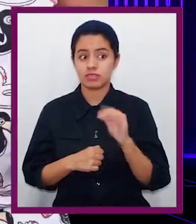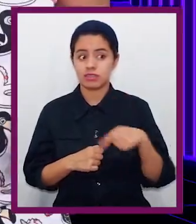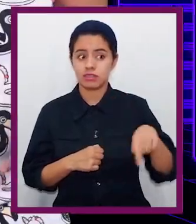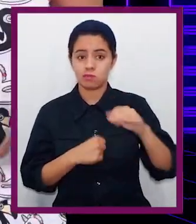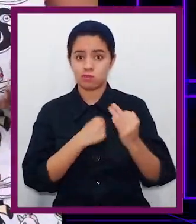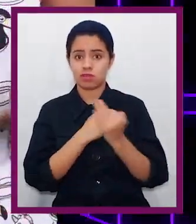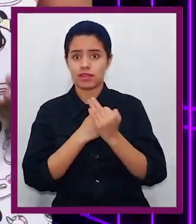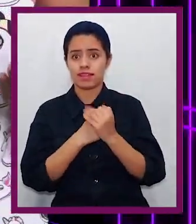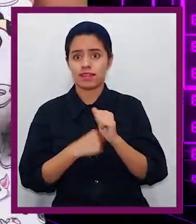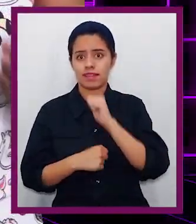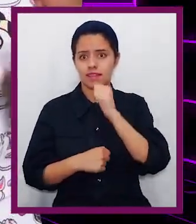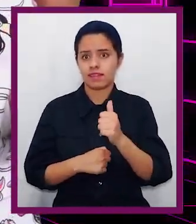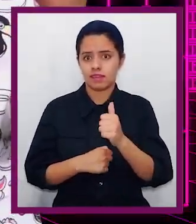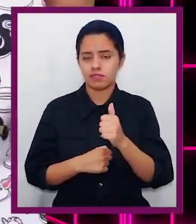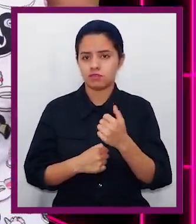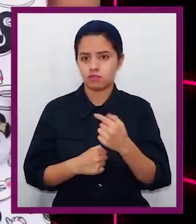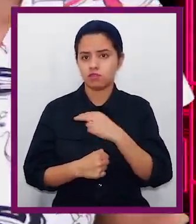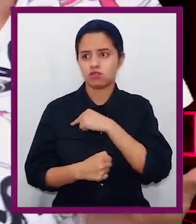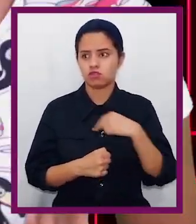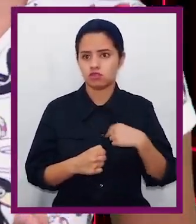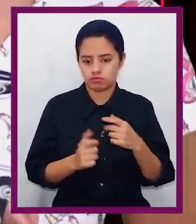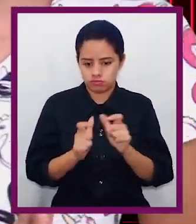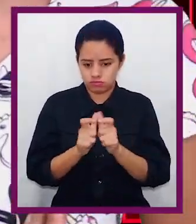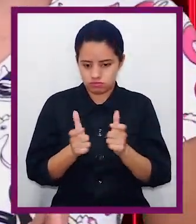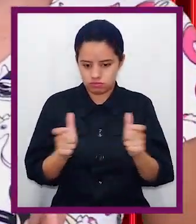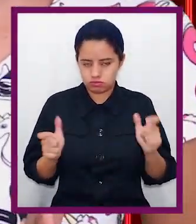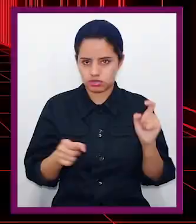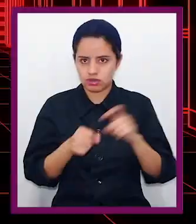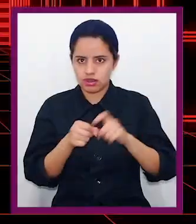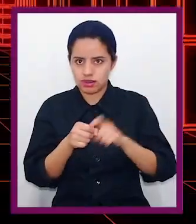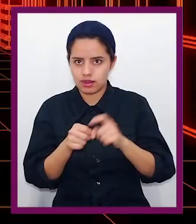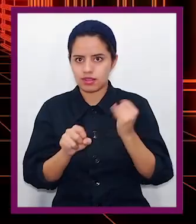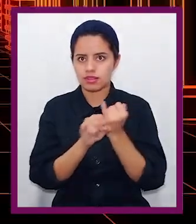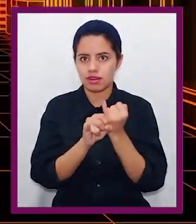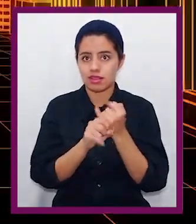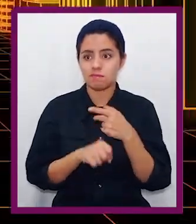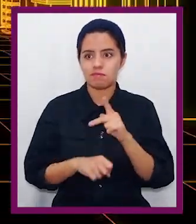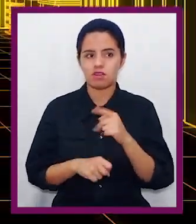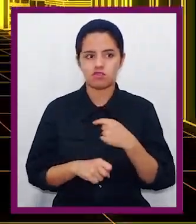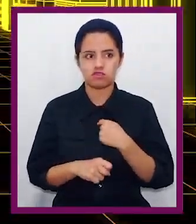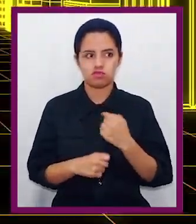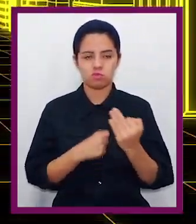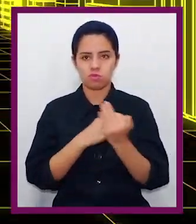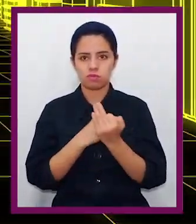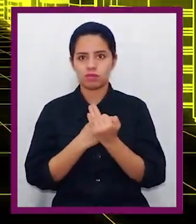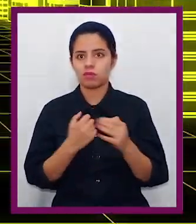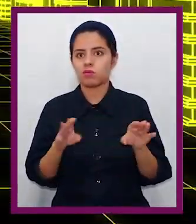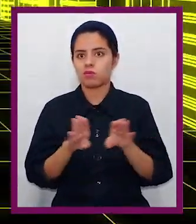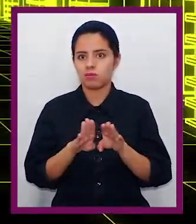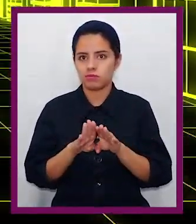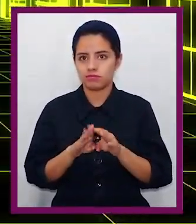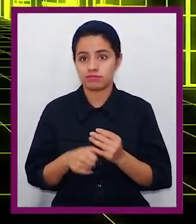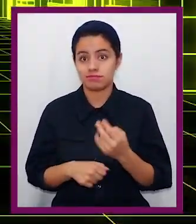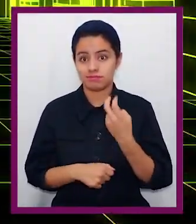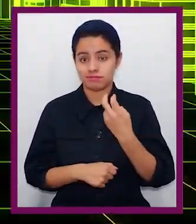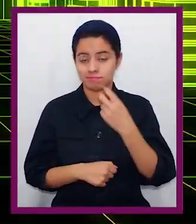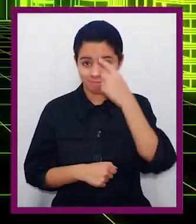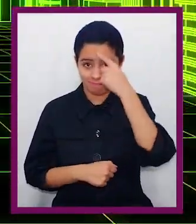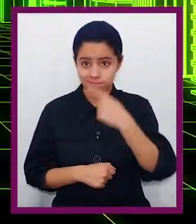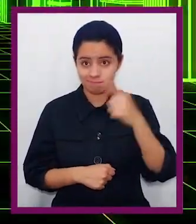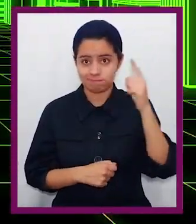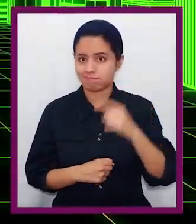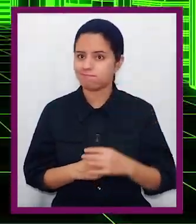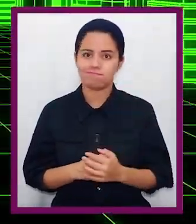desprotegidos, ¿no? Eso de que hacemos crecer las redes, pero ¿cómo nos protegemos? Pues no está tan sencillo. Por un lado, ya hemos hablado de que